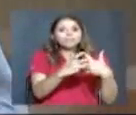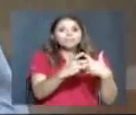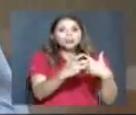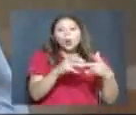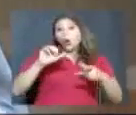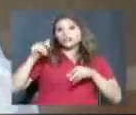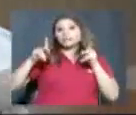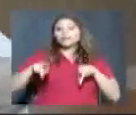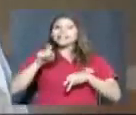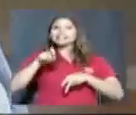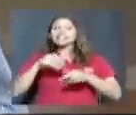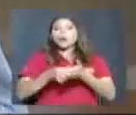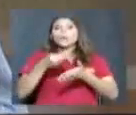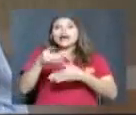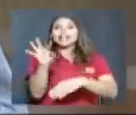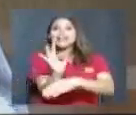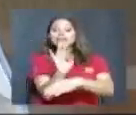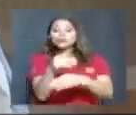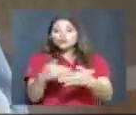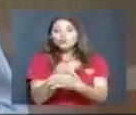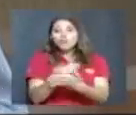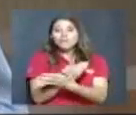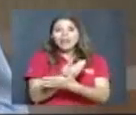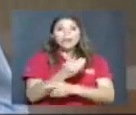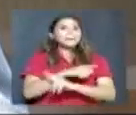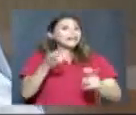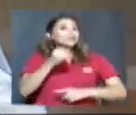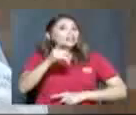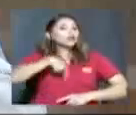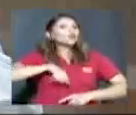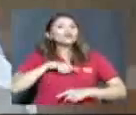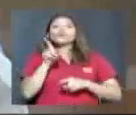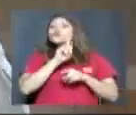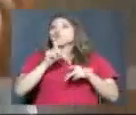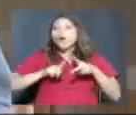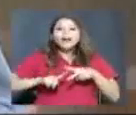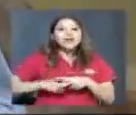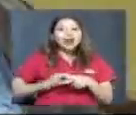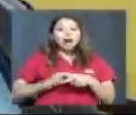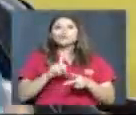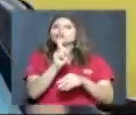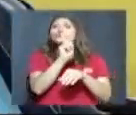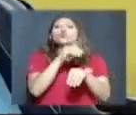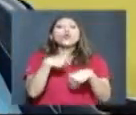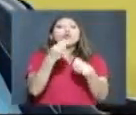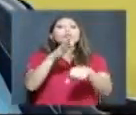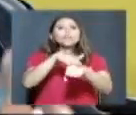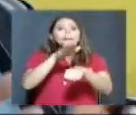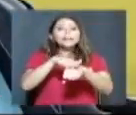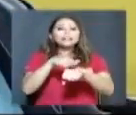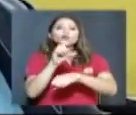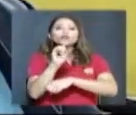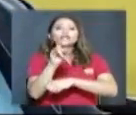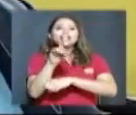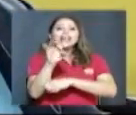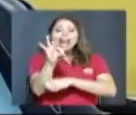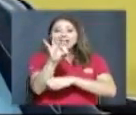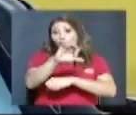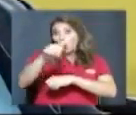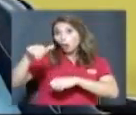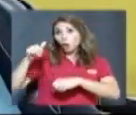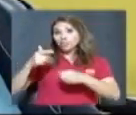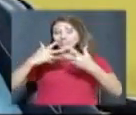no nos sirven. Bueno, si no arrancamos, si no le damos el permiso al SINART, a las demás empresas que arranquen oficialmente, y